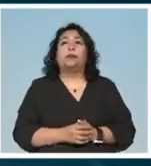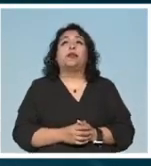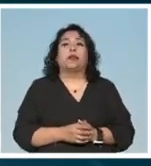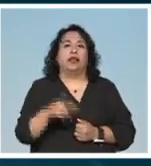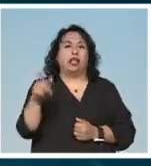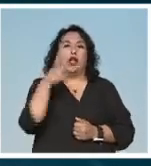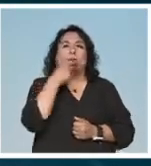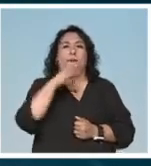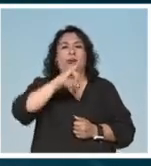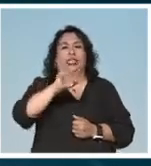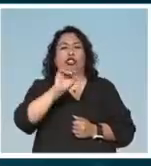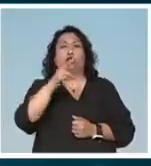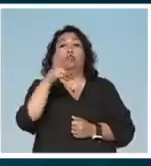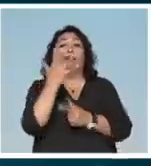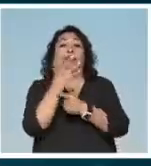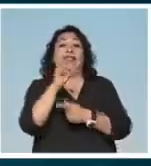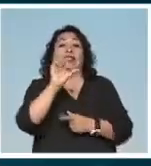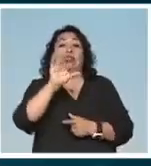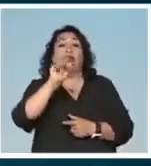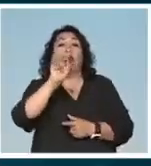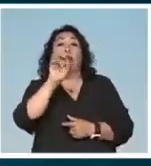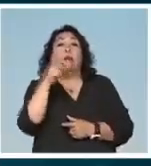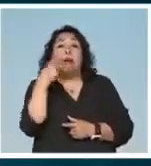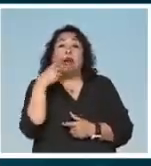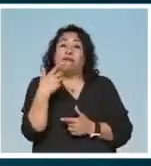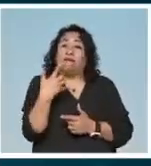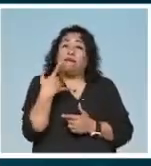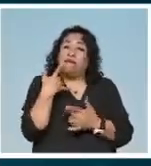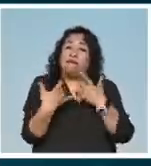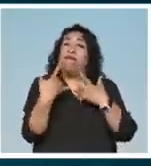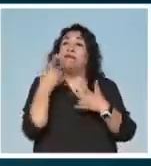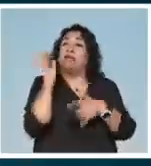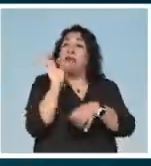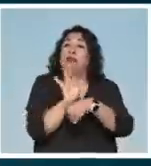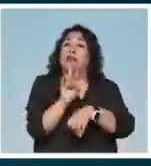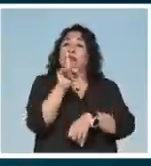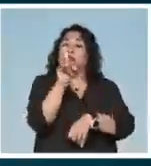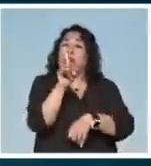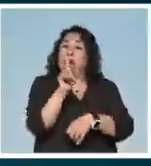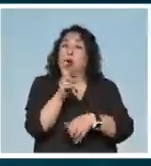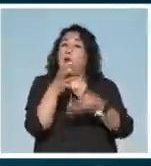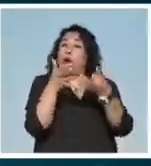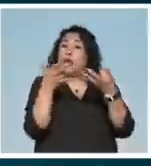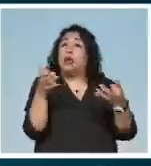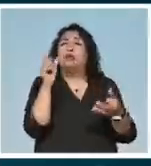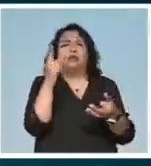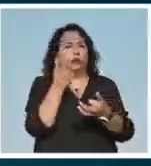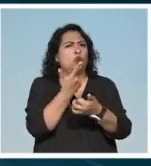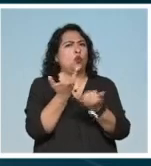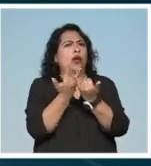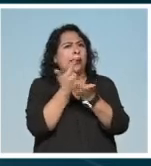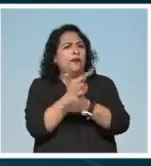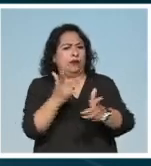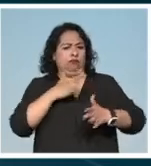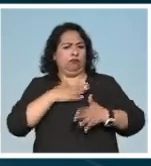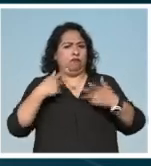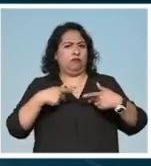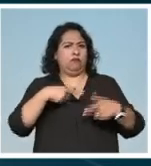Joshua Hill afirma que Sanctorum deja ver la lucha incansable por defender la tierra y el agua, y a su vez, la libertad que tienen los